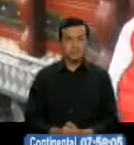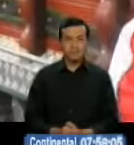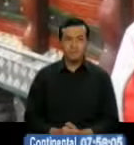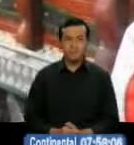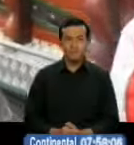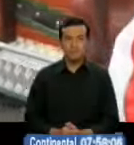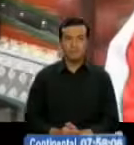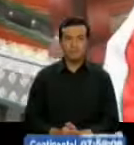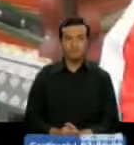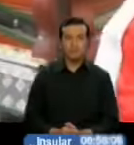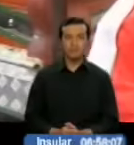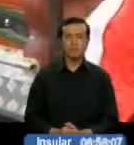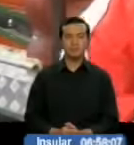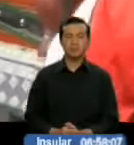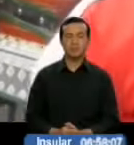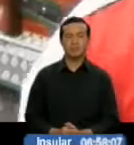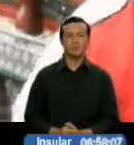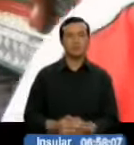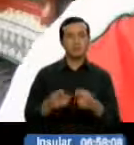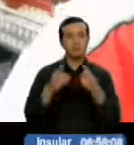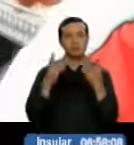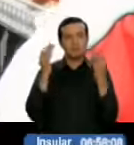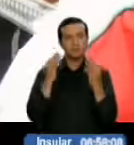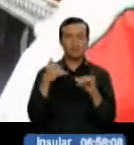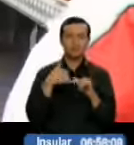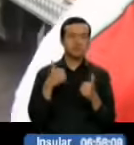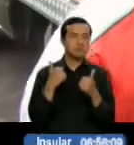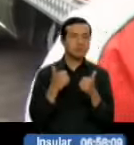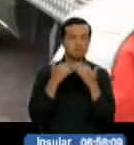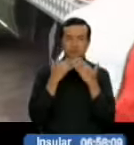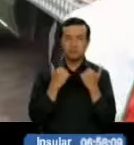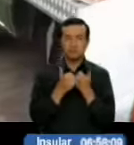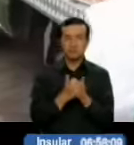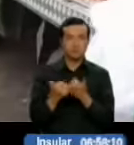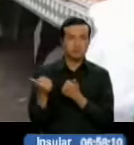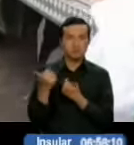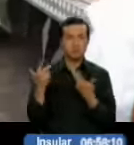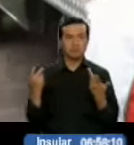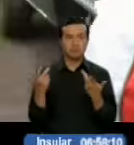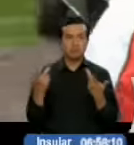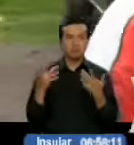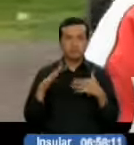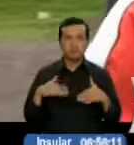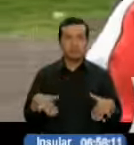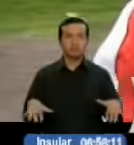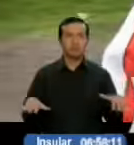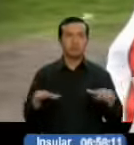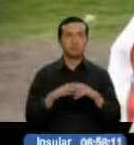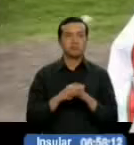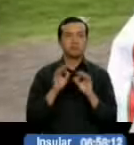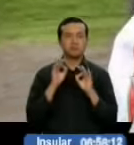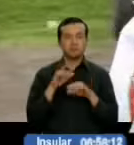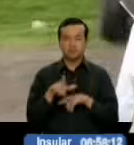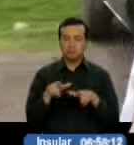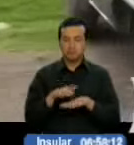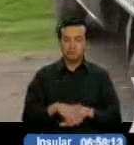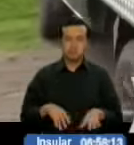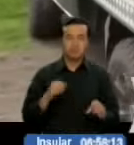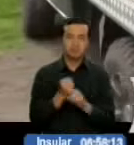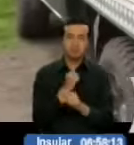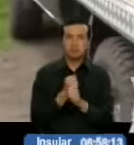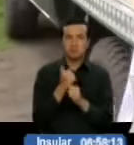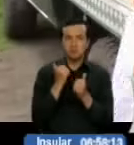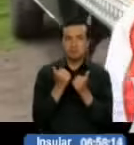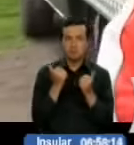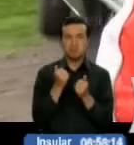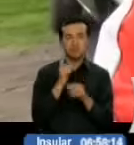verdad, lo que puedo decir, me encontré con un buen club, con un complejo, unas buenas canchas donde se puede trabajar,